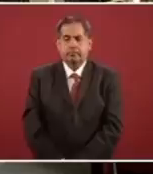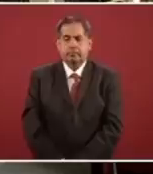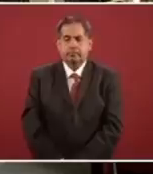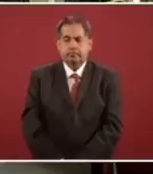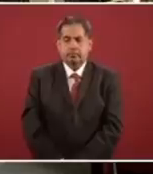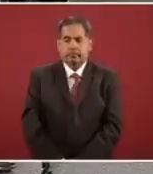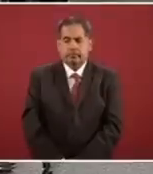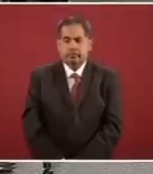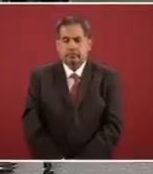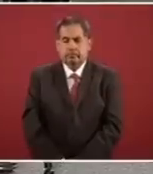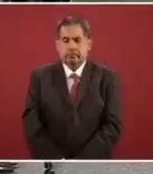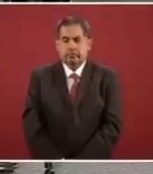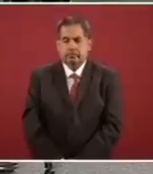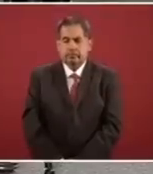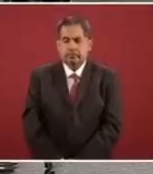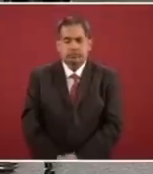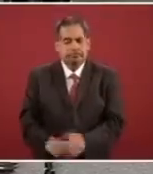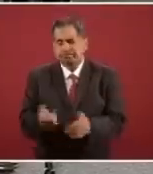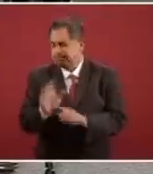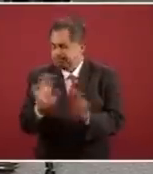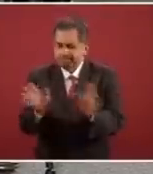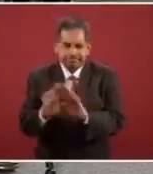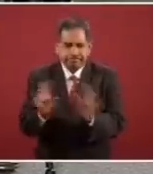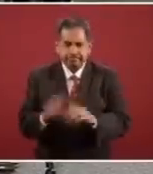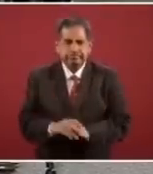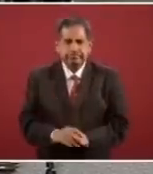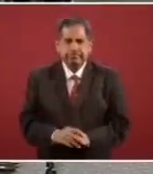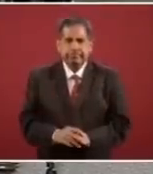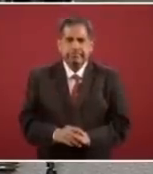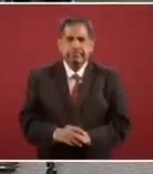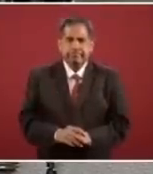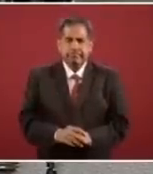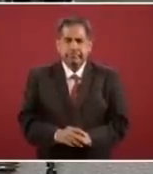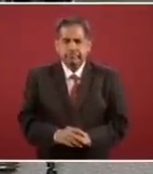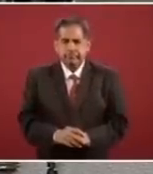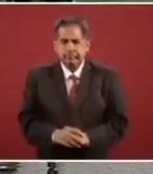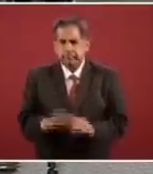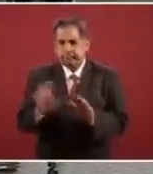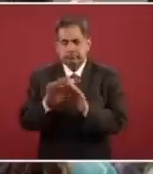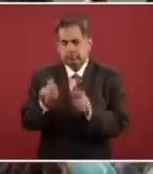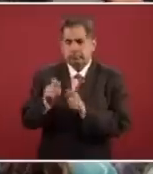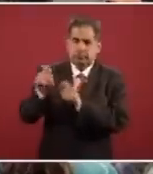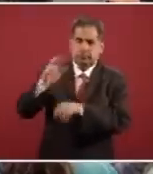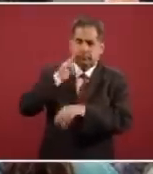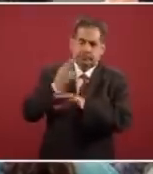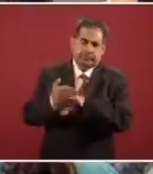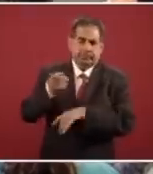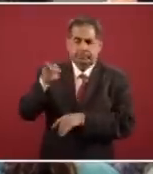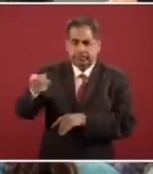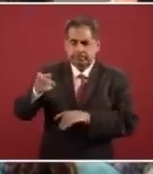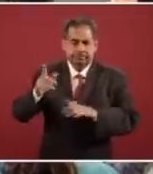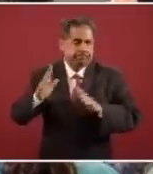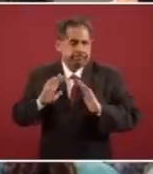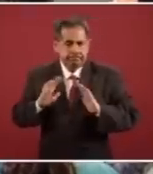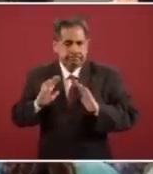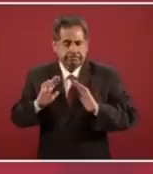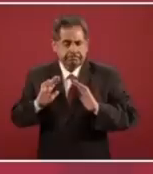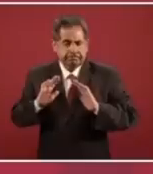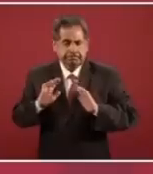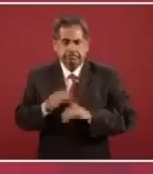de amparo ante la justicia federal? No, no, eso le corresponde a él